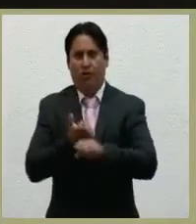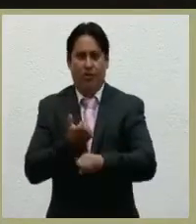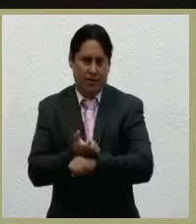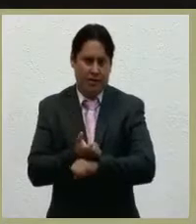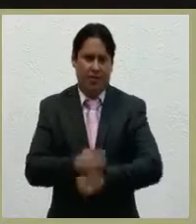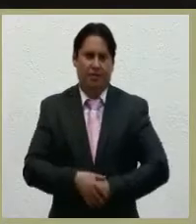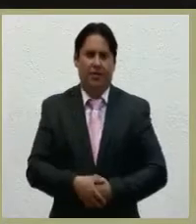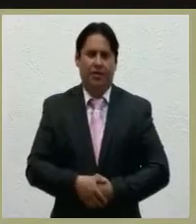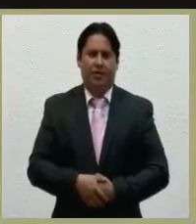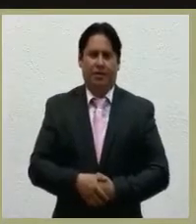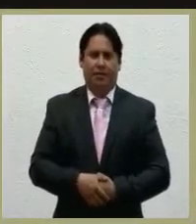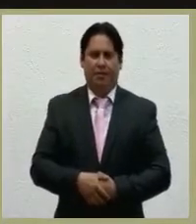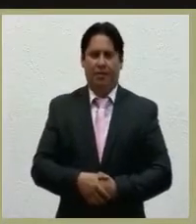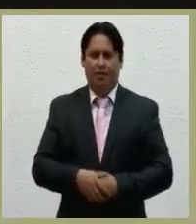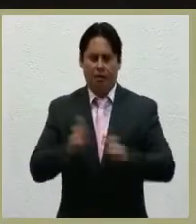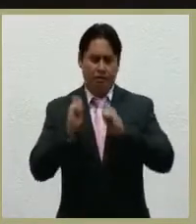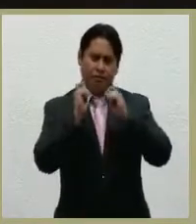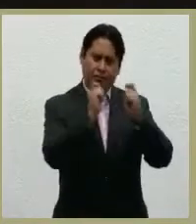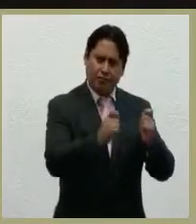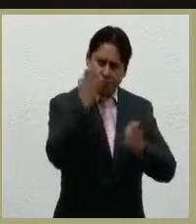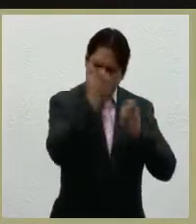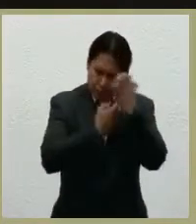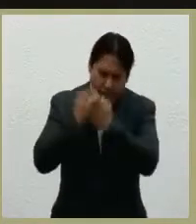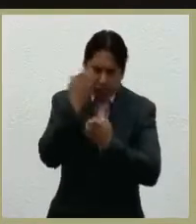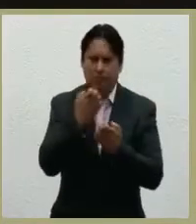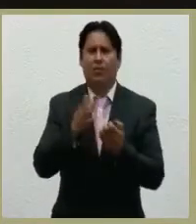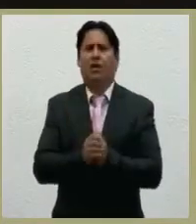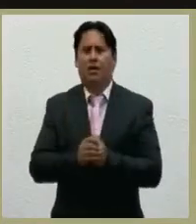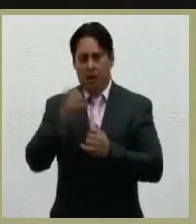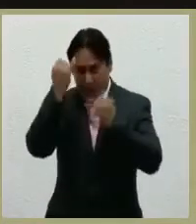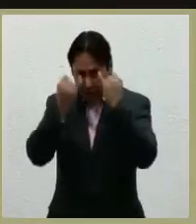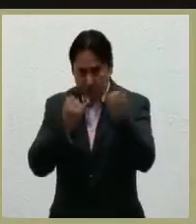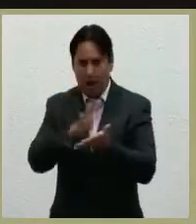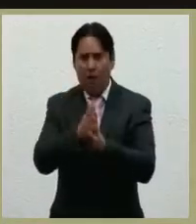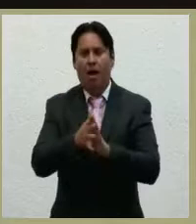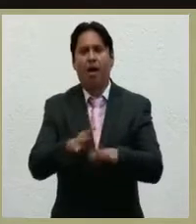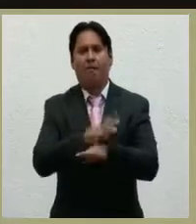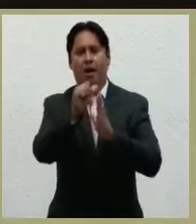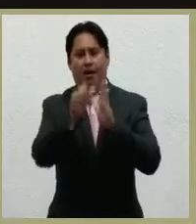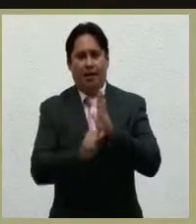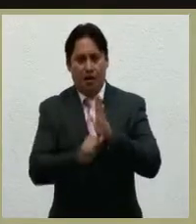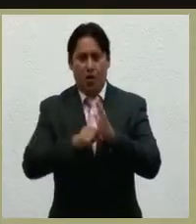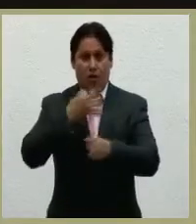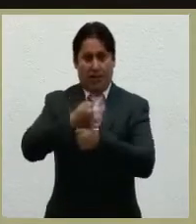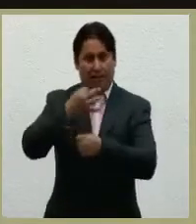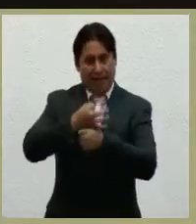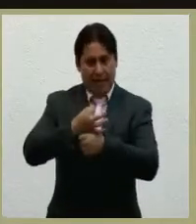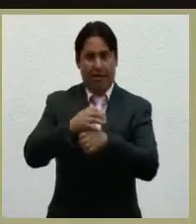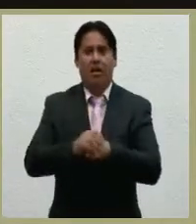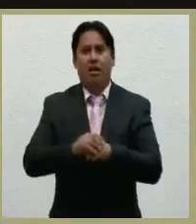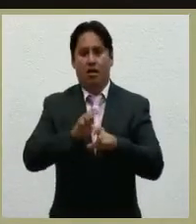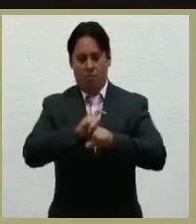de Chiapas le fue turnado para su estudio y dictamen la iniciativa de decreto por el que se reforma el artículo 3 y la